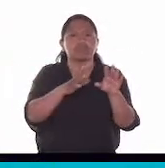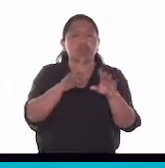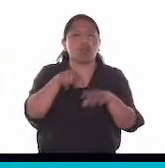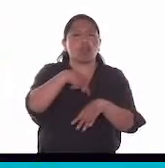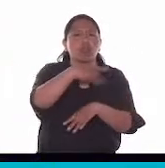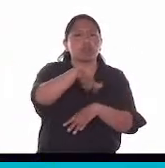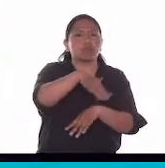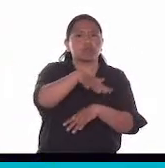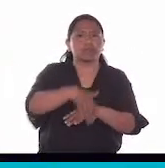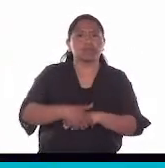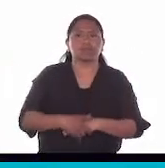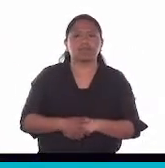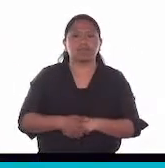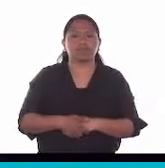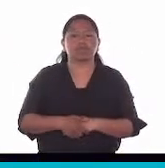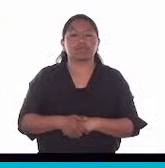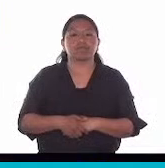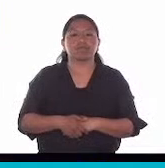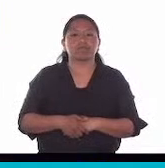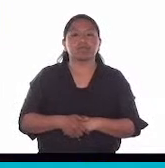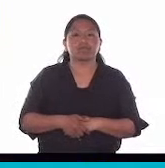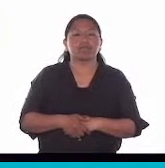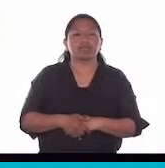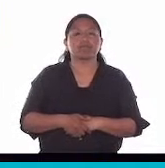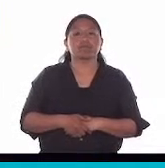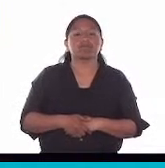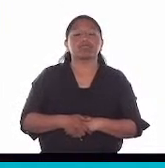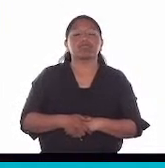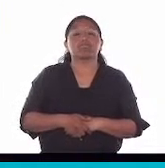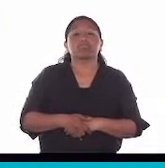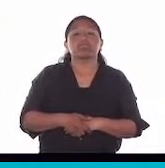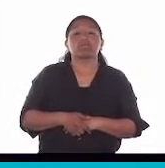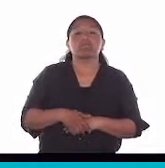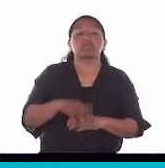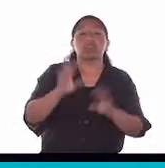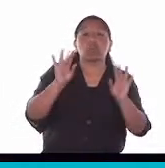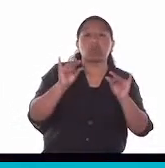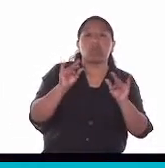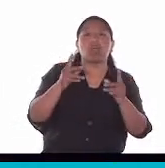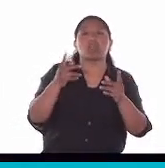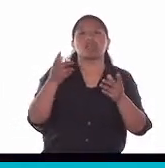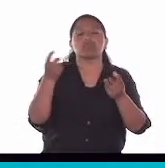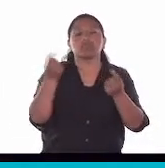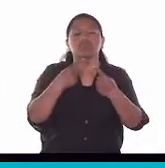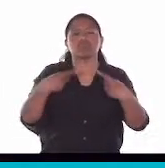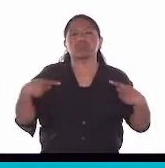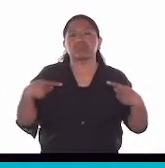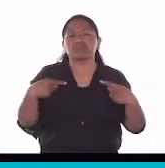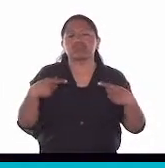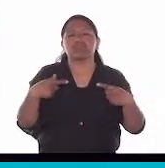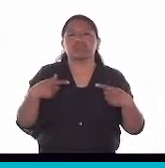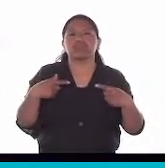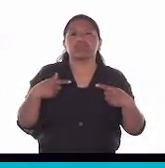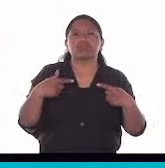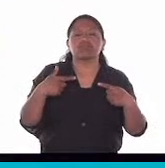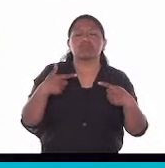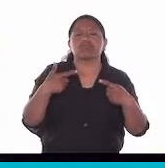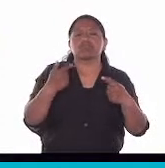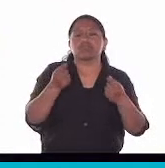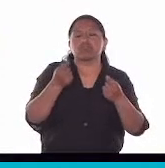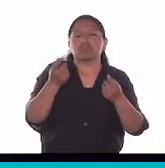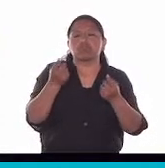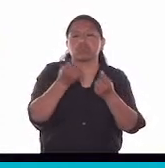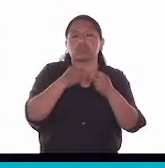localidad complicando la logística el traslado y todo lo que las comunas